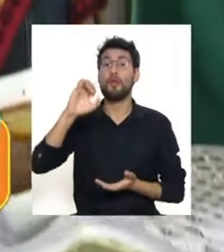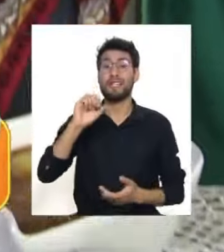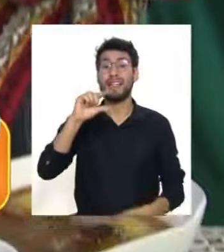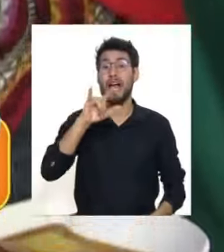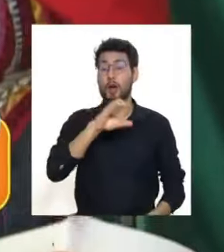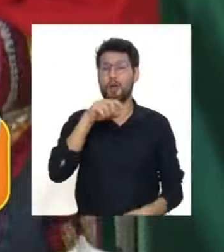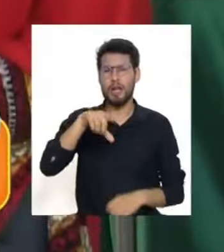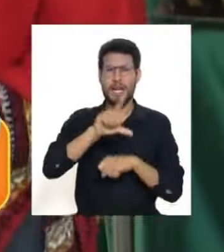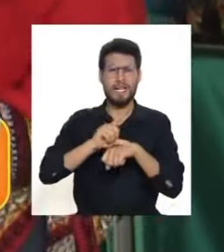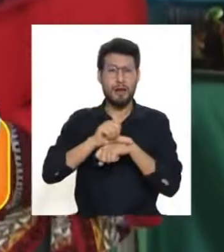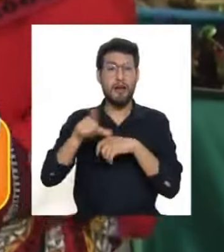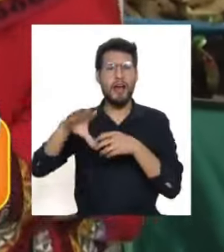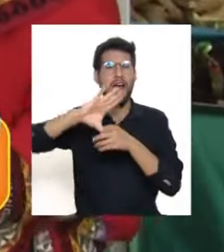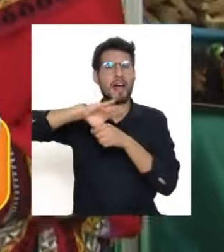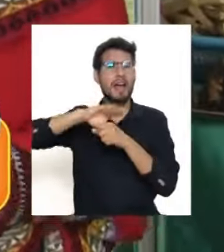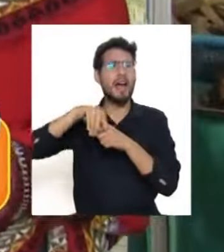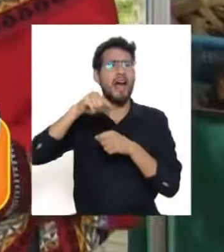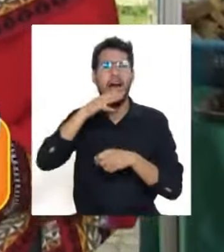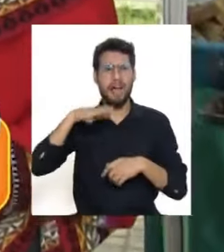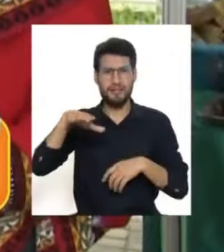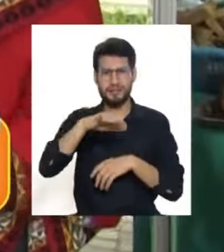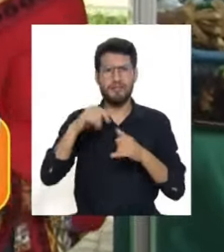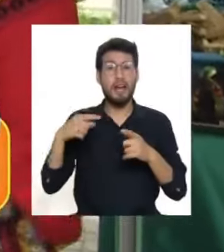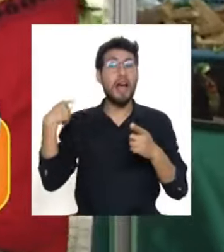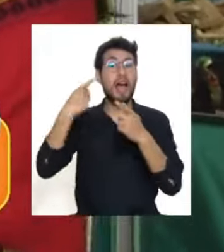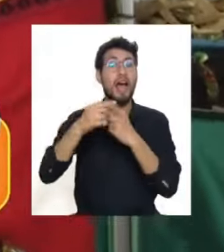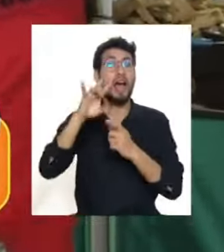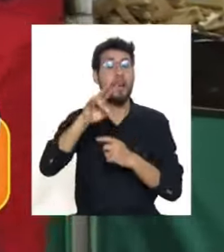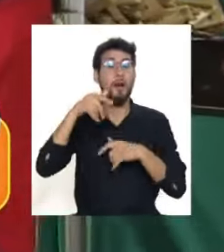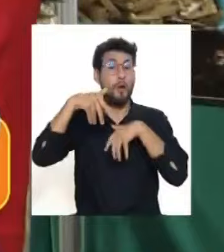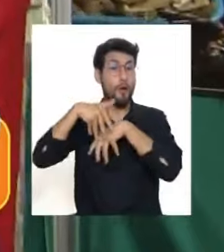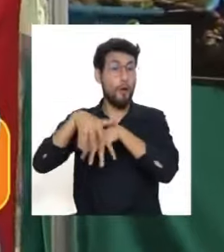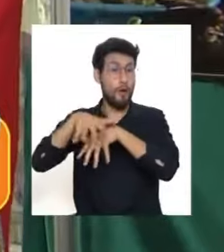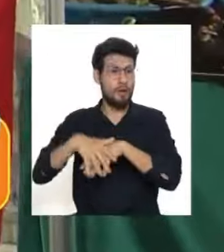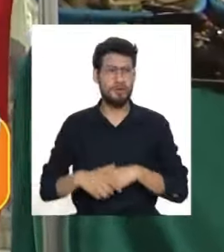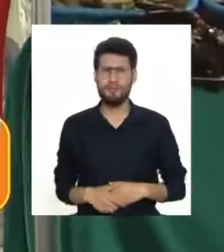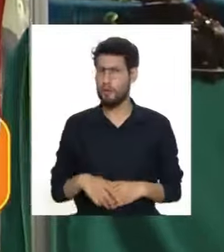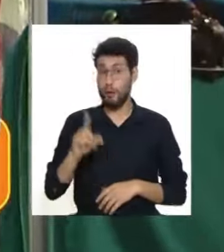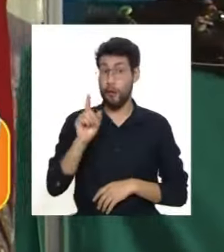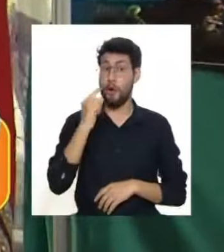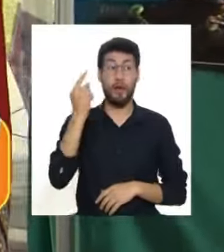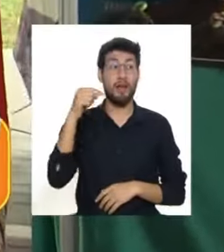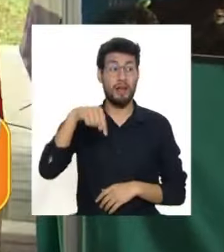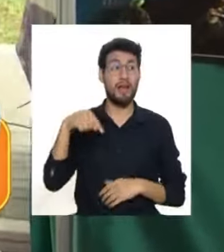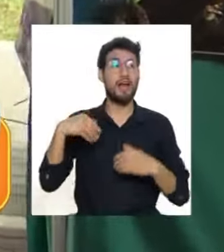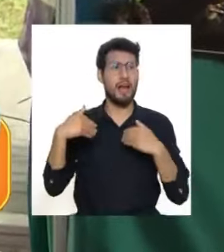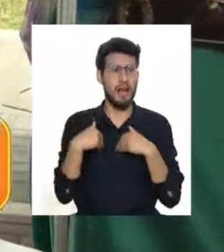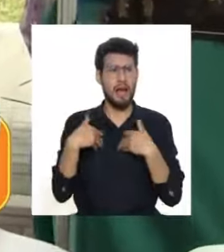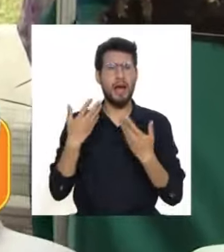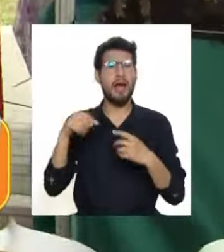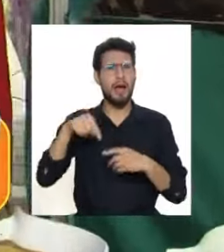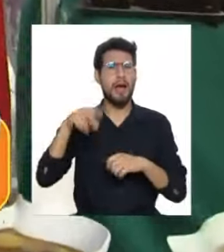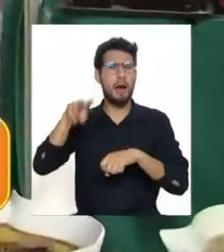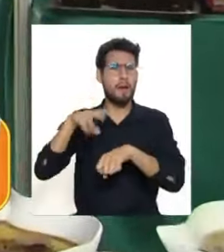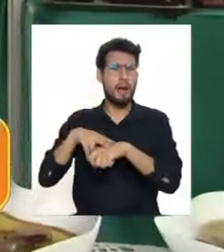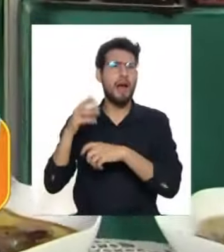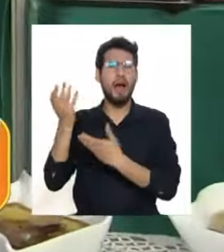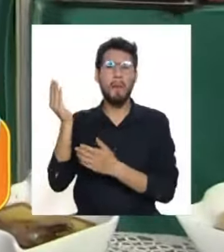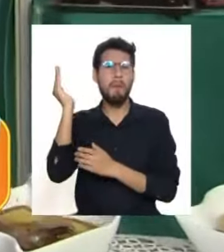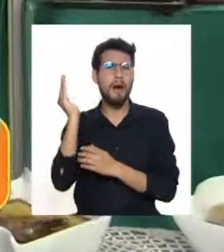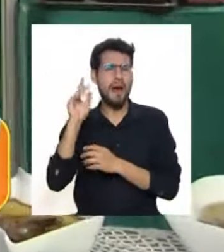en Lince, con la Feria Campesina. Vamos a estar hasta el 7 de julio. No solamente eso, acá tenemos las papas nativas.